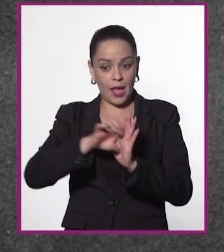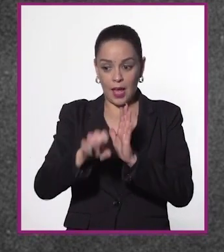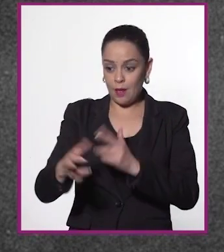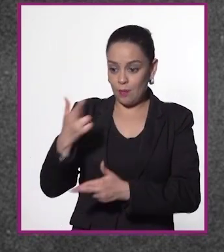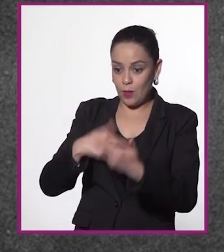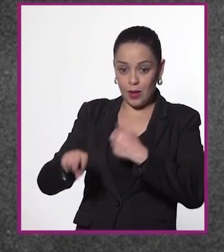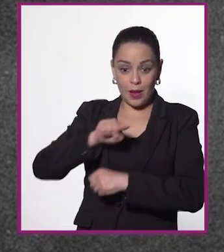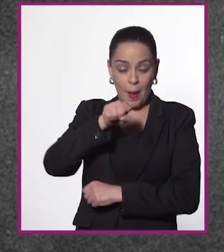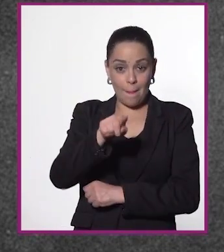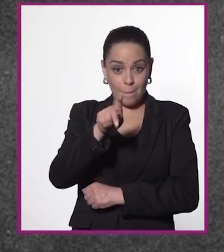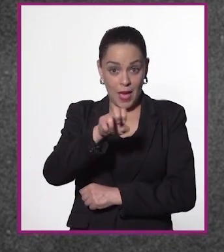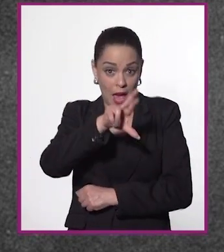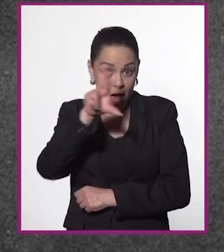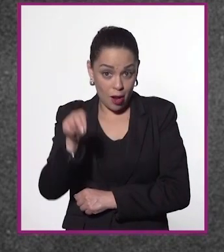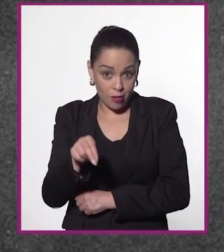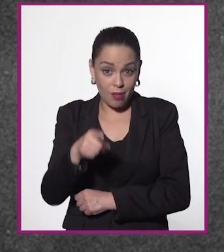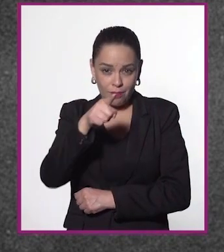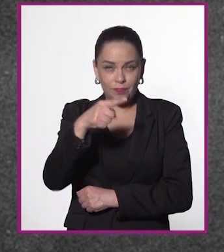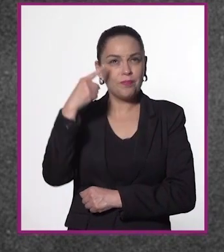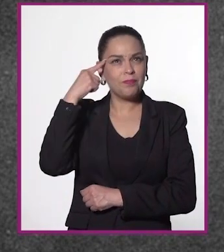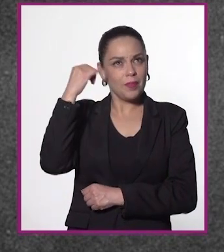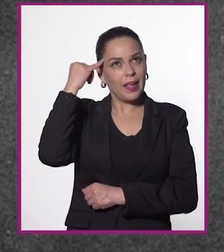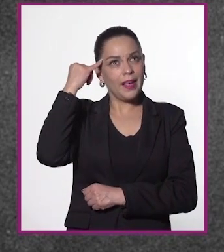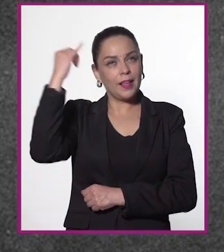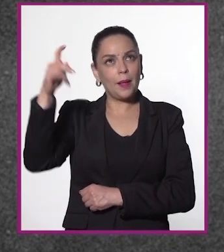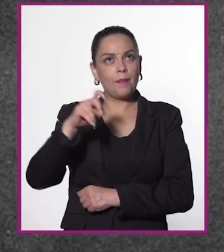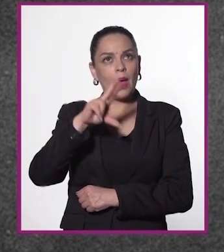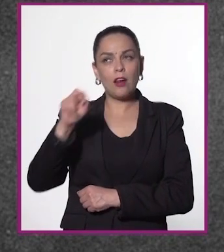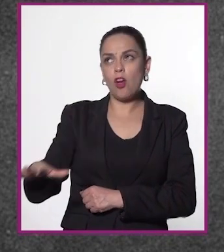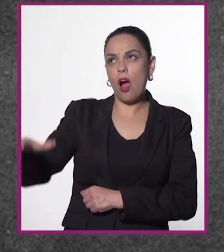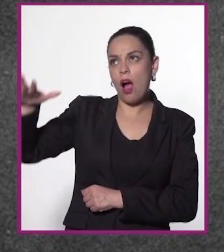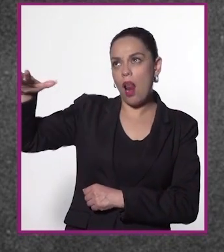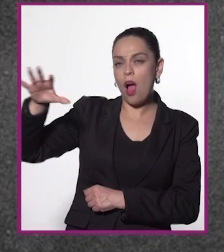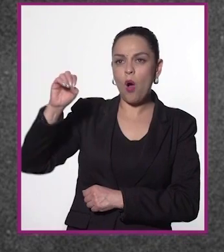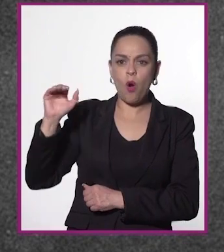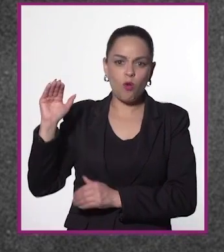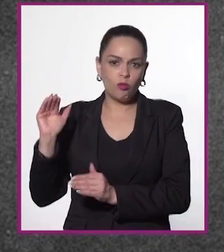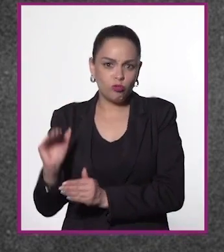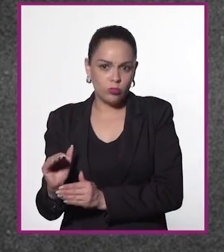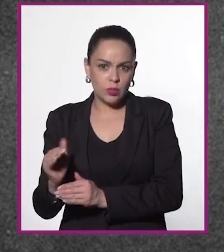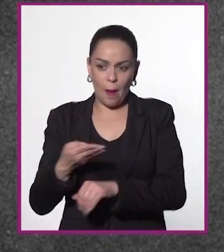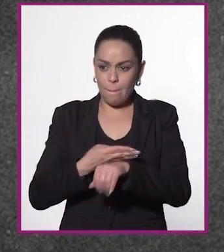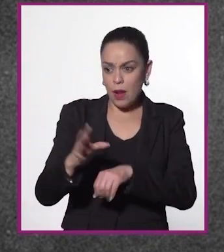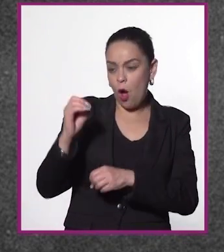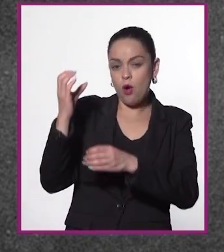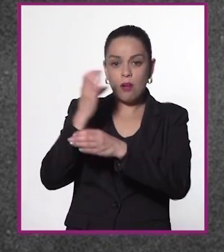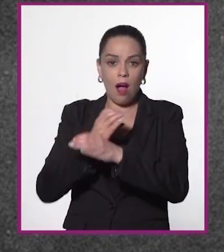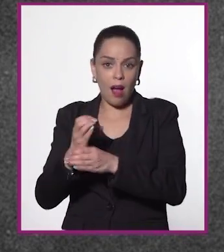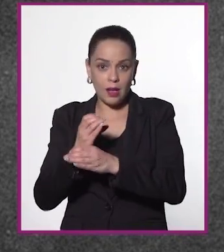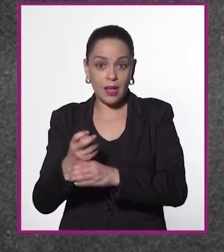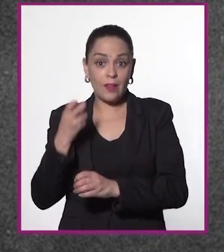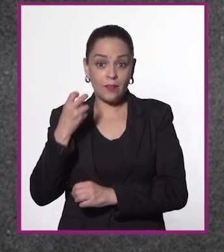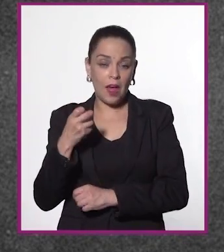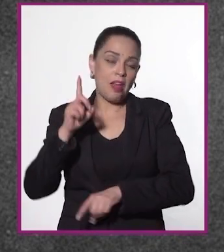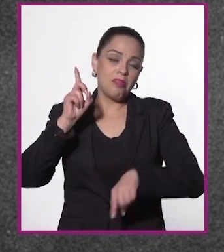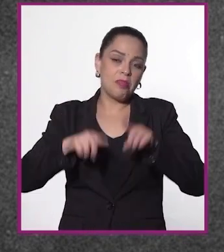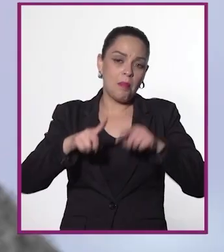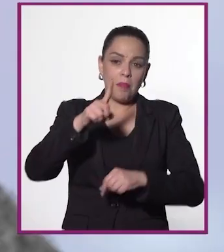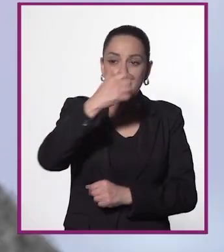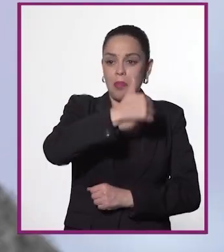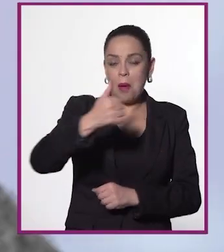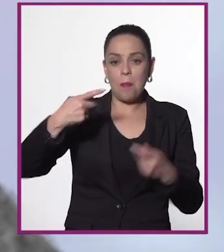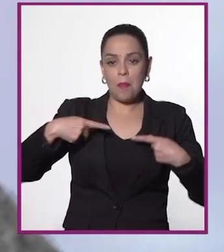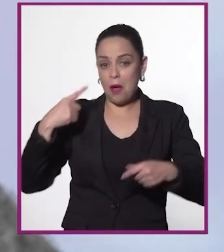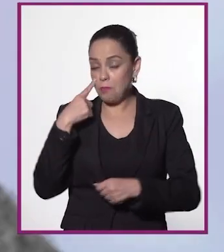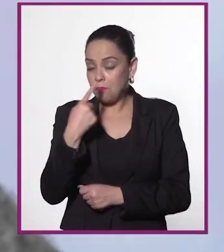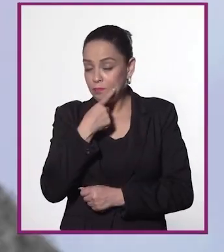perro, en casa pudieron imaginarse un perro grande o uno pequeño, blanco o café. Eso ya depende de cada quien.